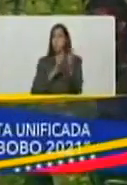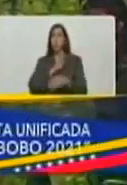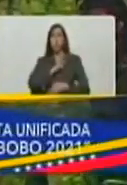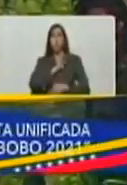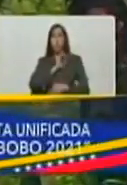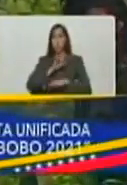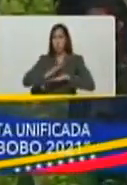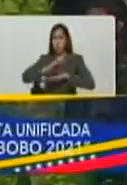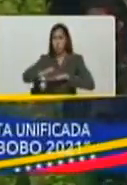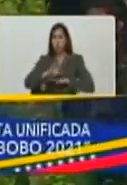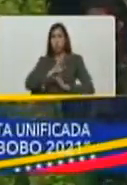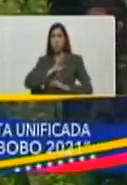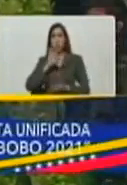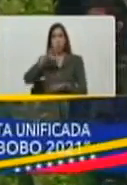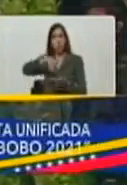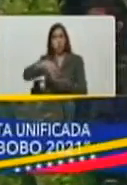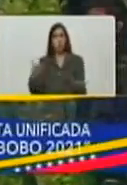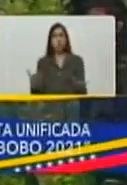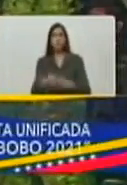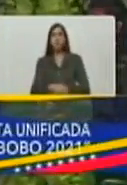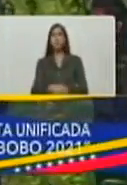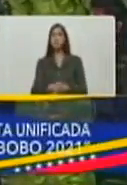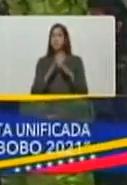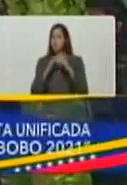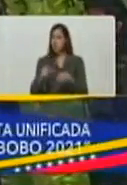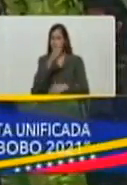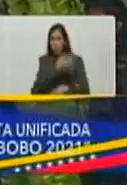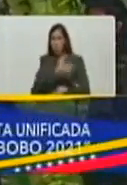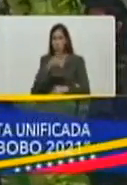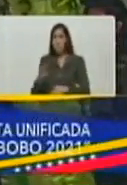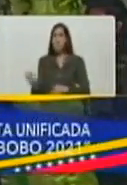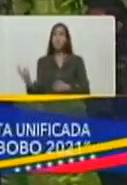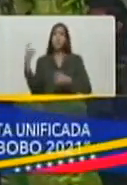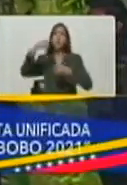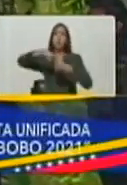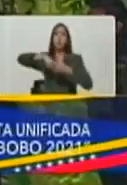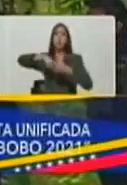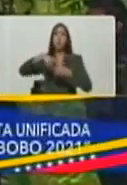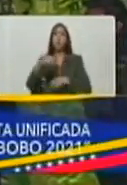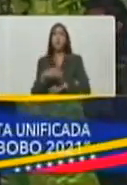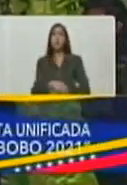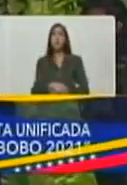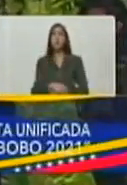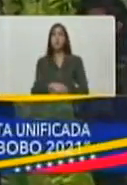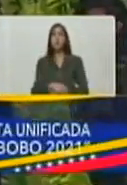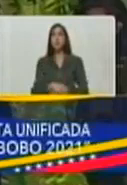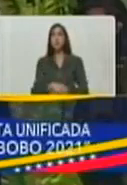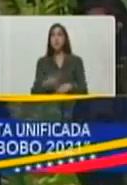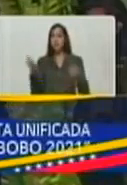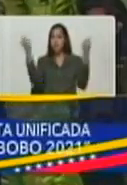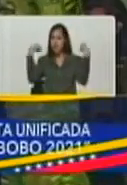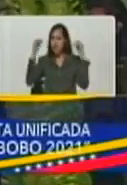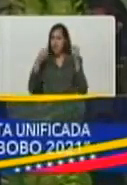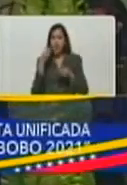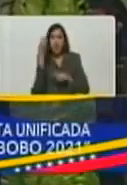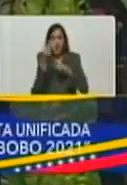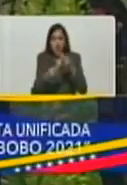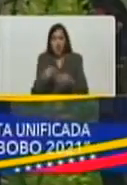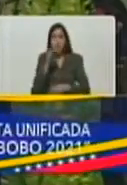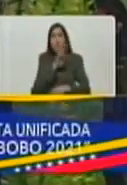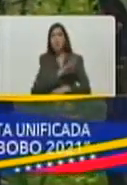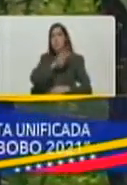municipio, pertenecen a un estado, y todo el personal está involucrado. Aquí se, en este ejercicio de defensa comunal, fueron